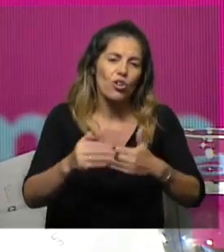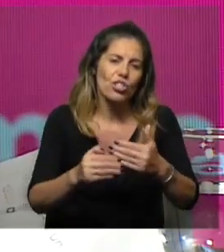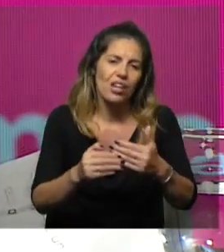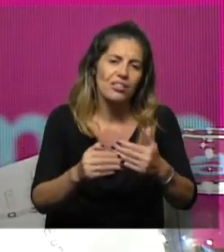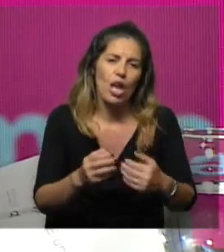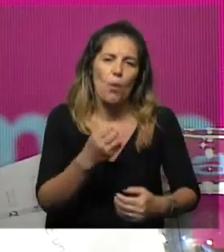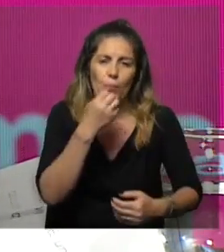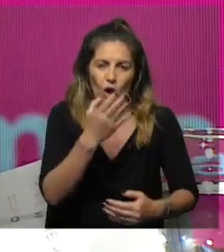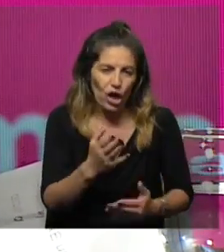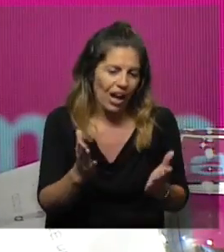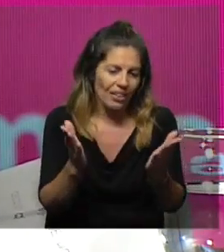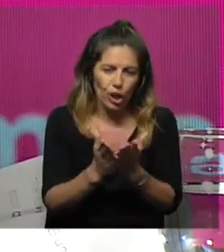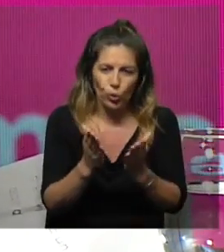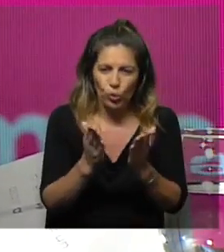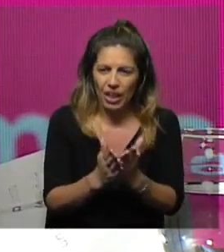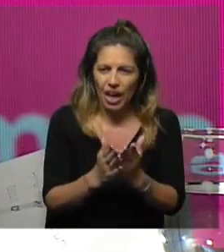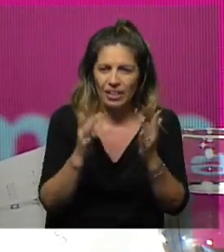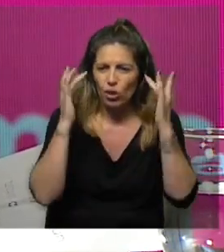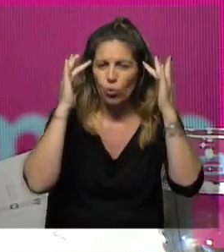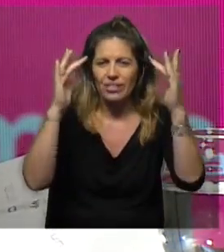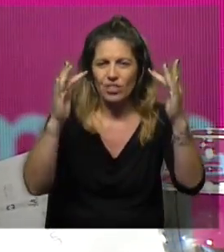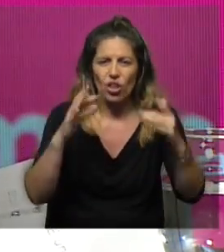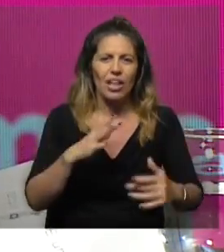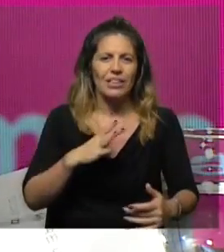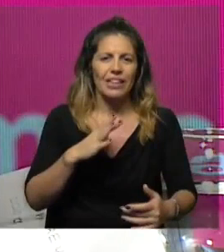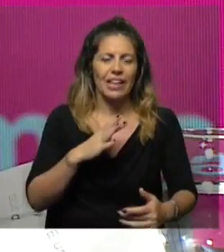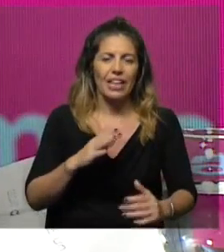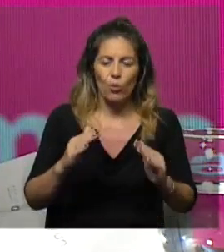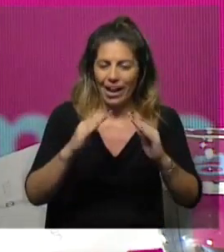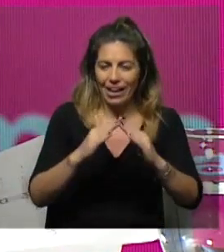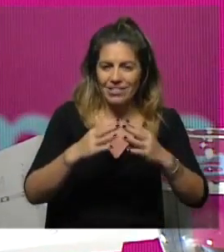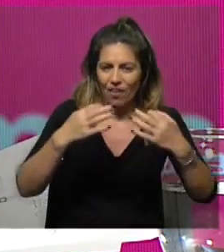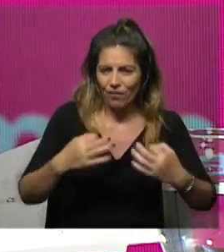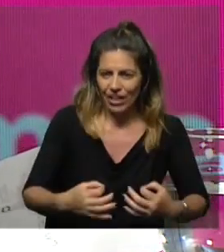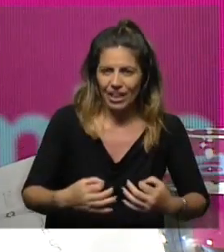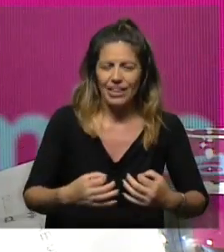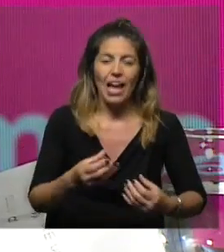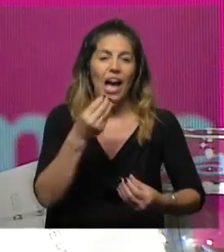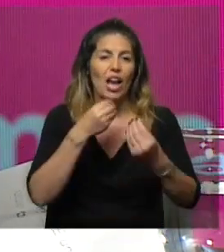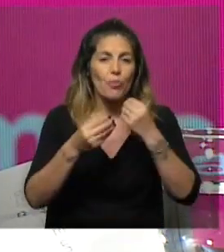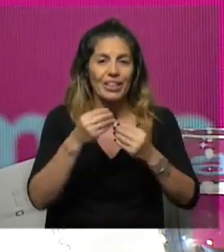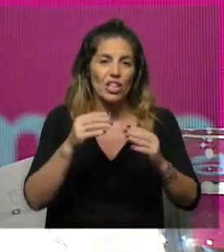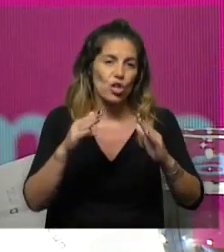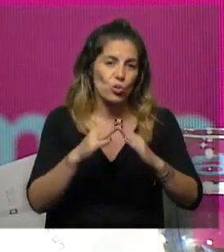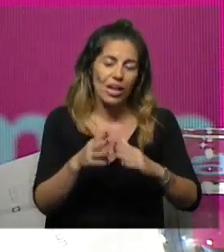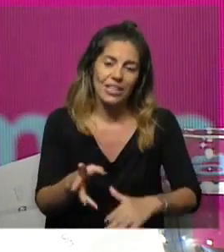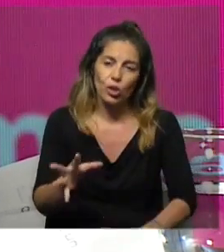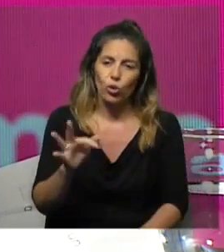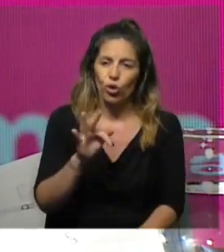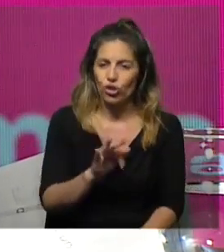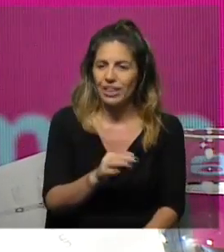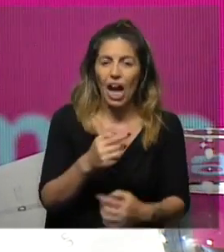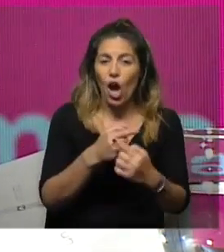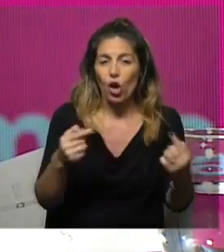de estudiar de educarse de tener una vivienda decorosa de tener Alimentación en su casa todos los días o sea